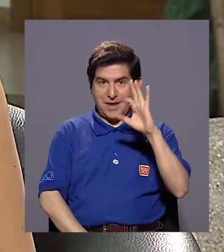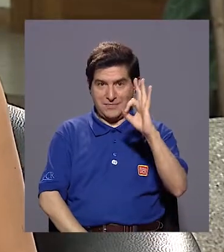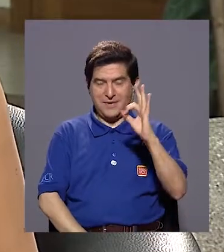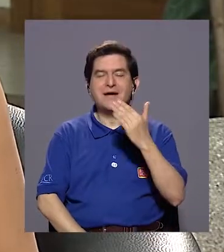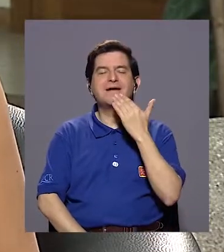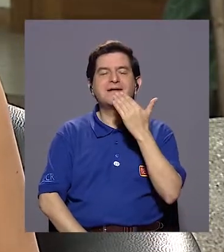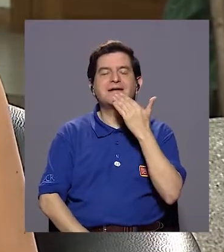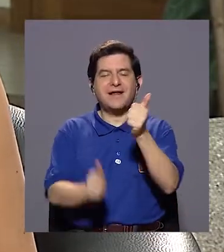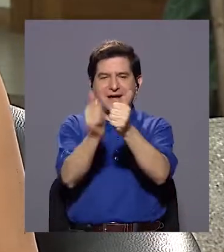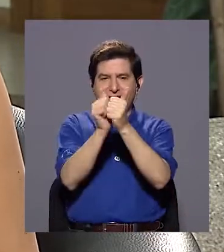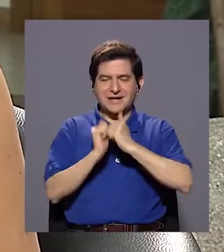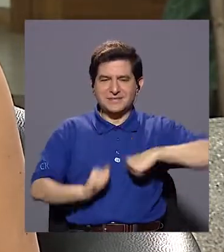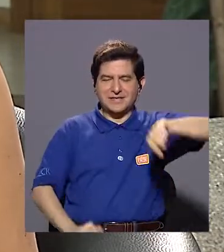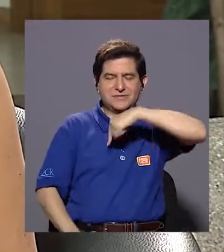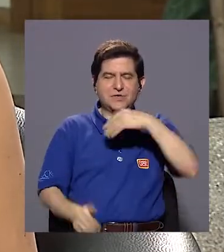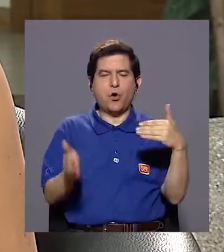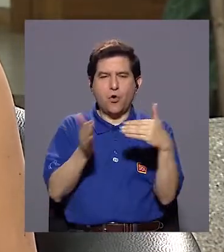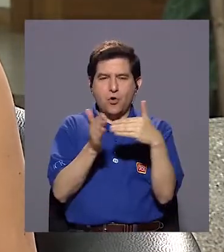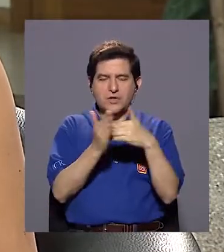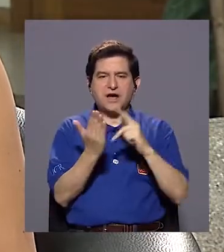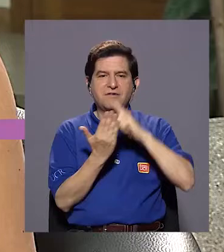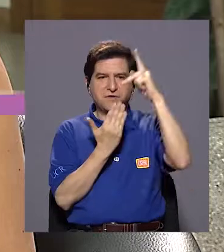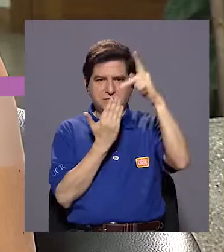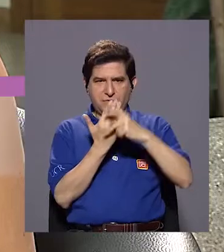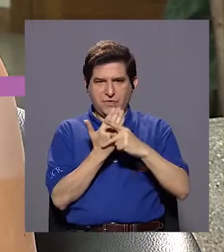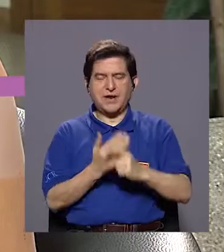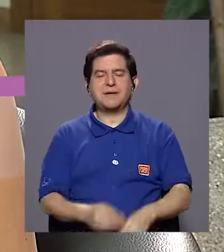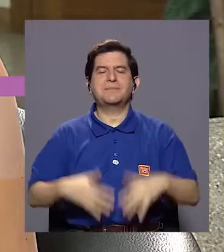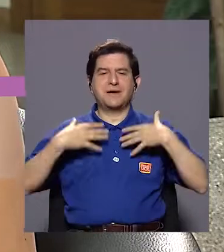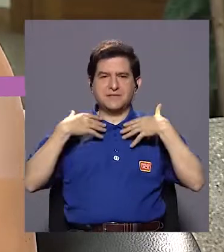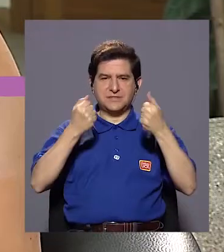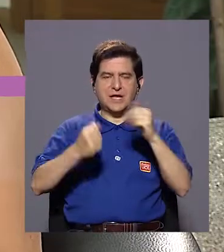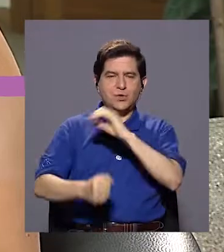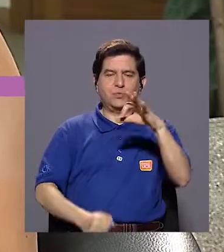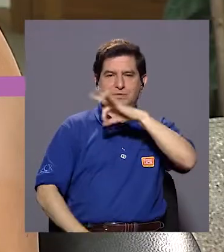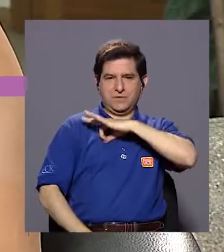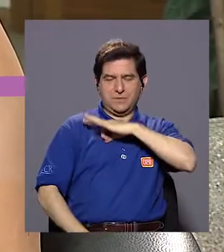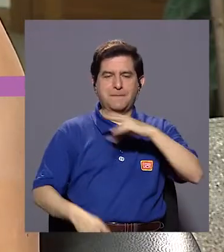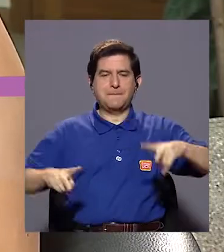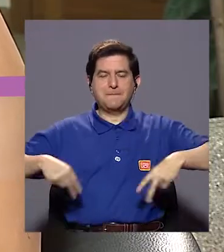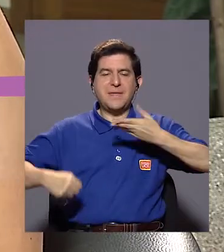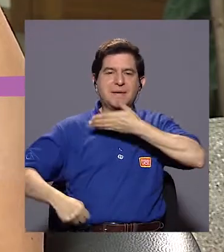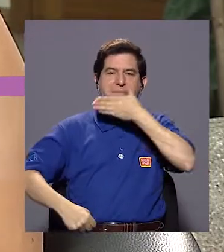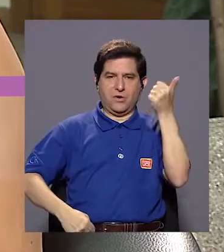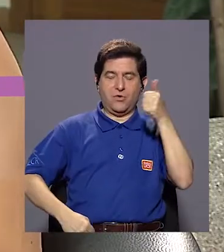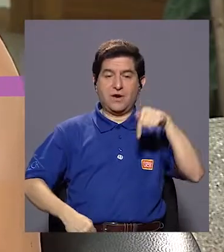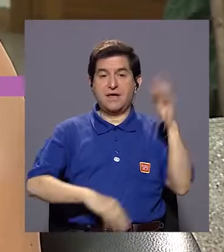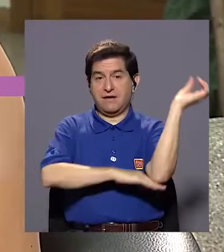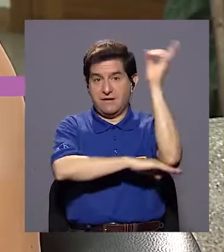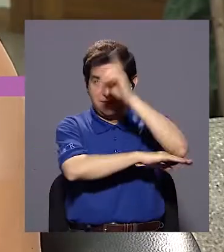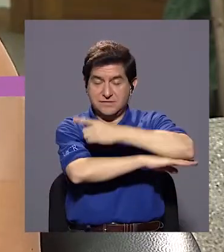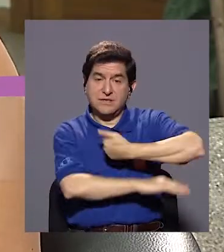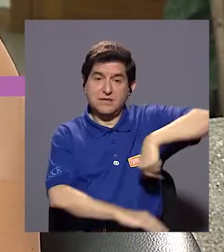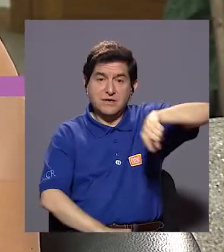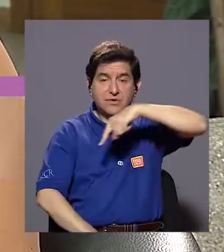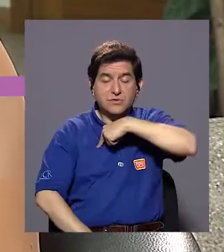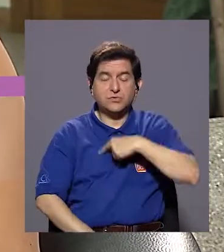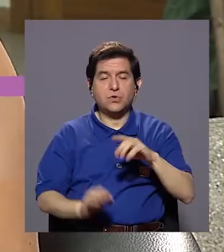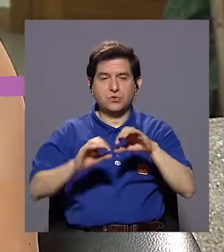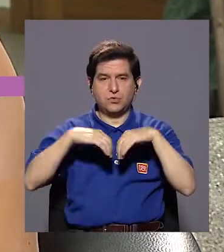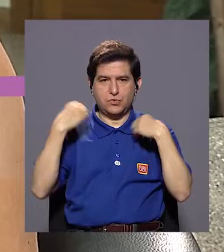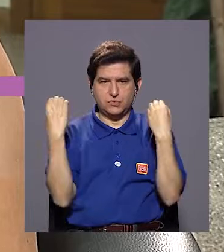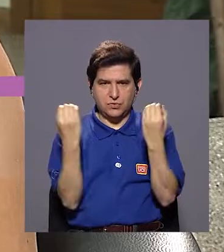¿qué tal? Gracias por acompañarnos una vez más a su programa de Salud y Bienestar Vivir Mejor. El día de hoy nos encontramos